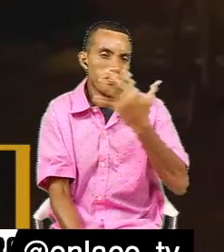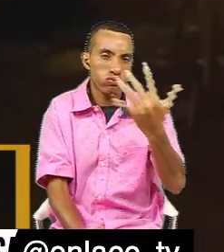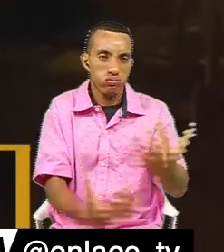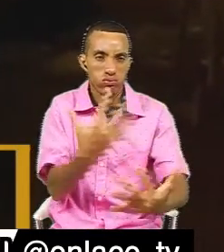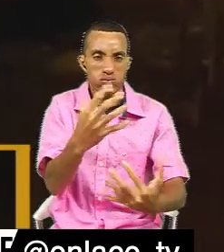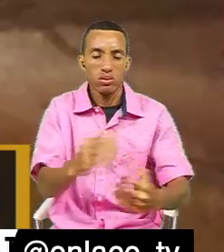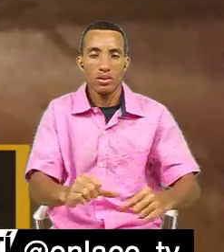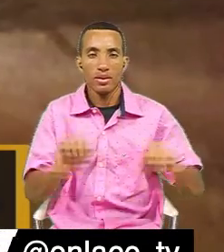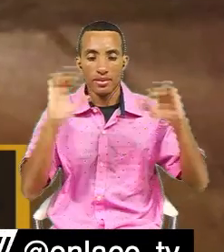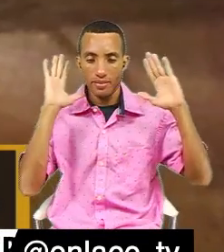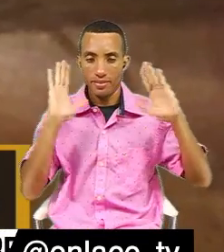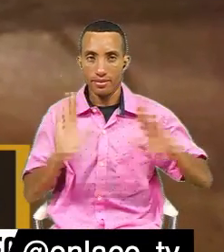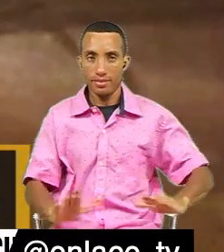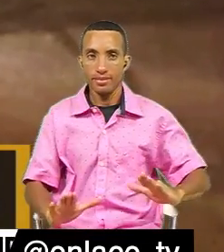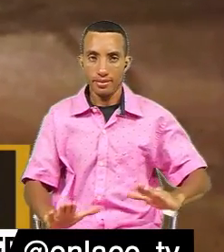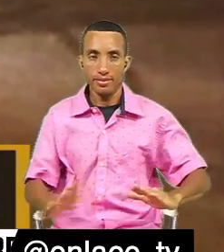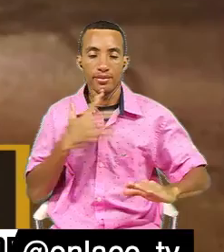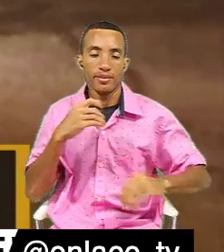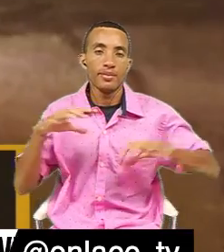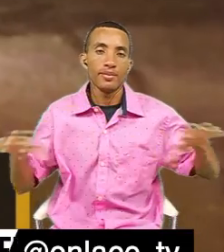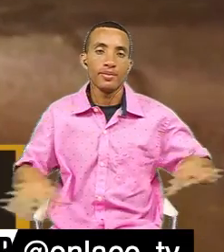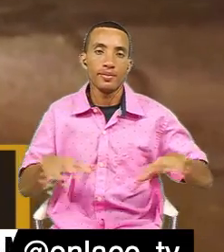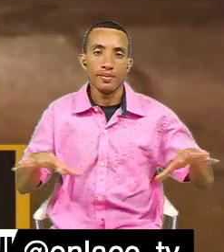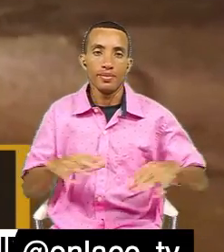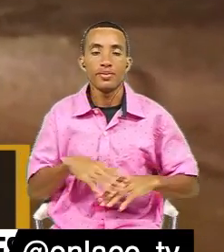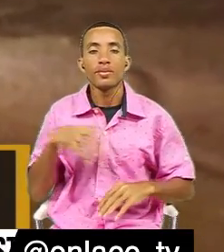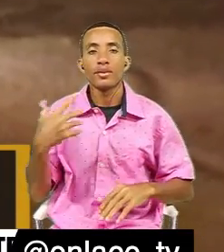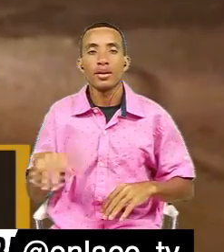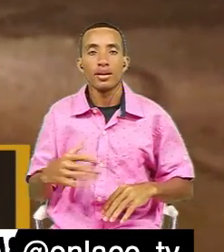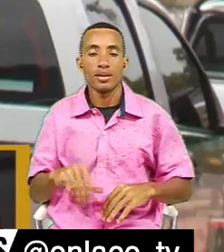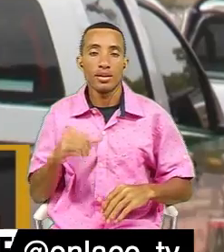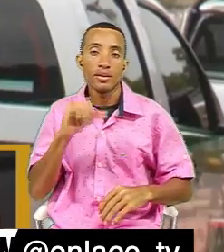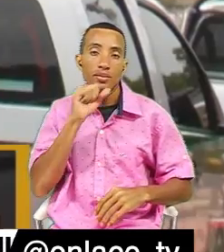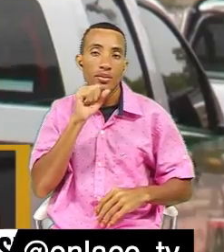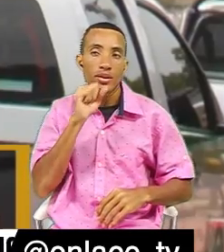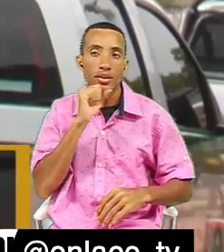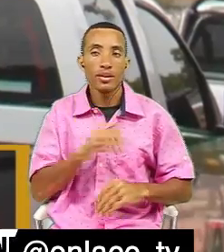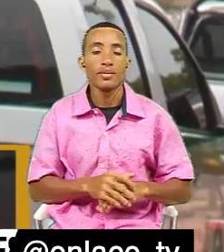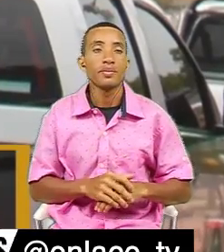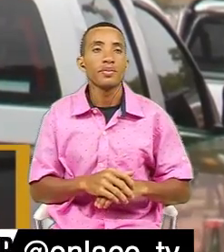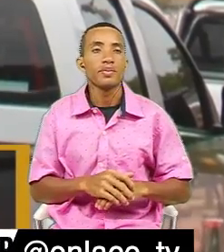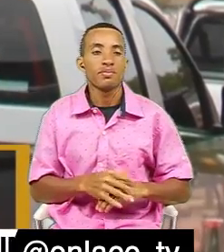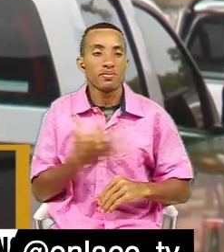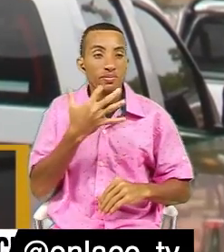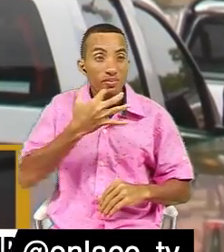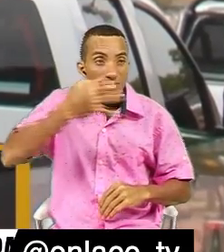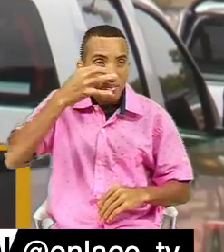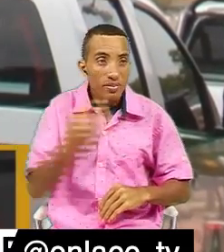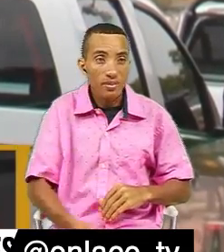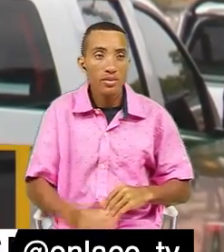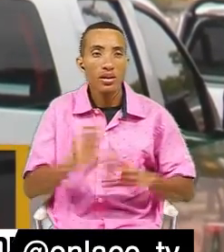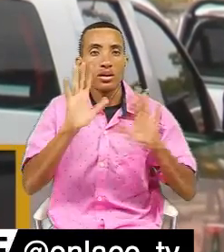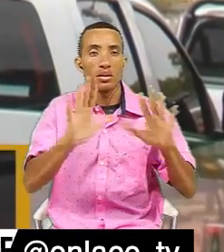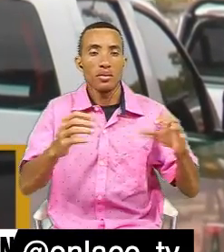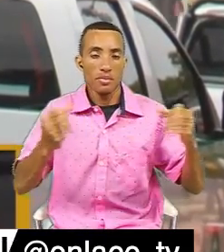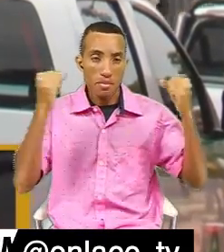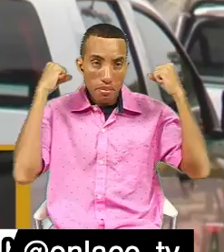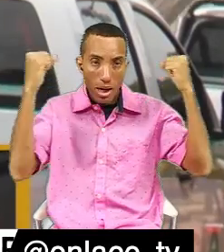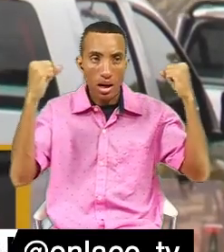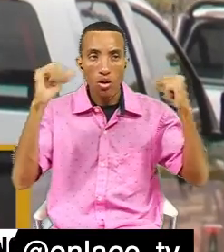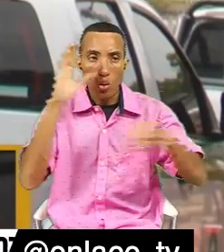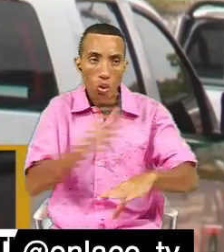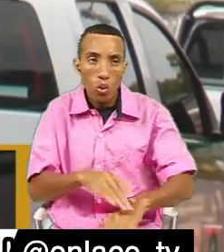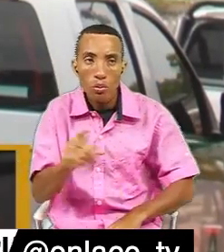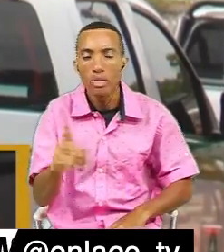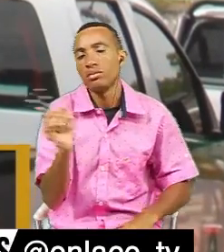de actividades en este punto álgido del puerto petrolero. Hasta el momento no podemos afirmar que fueron miembros del paro,